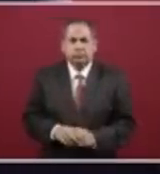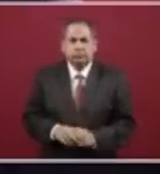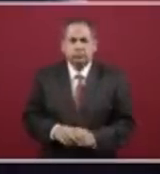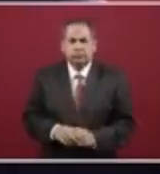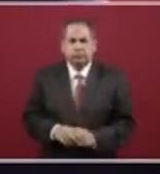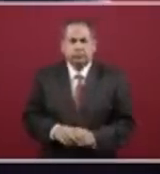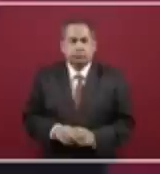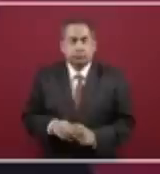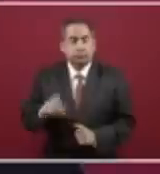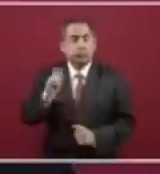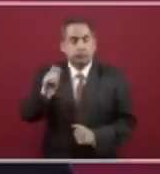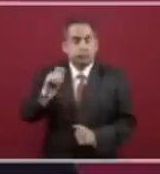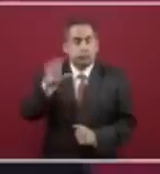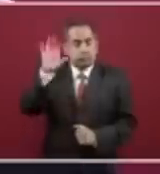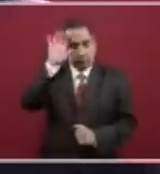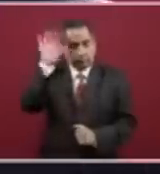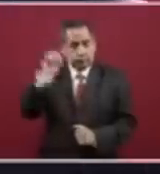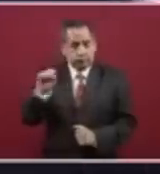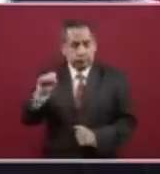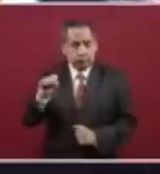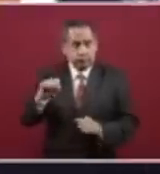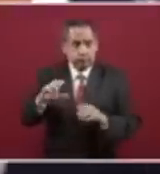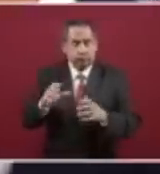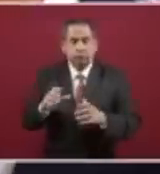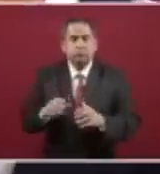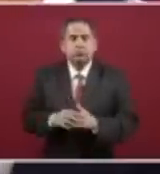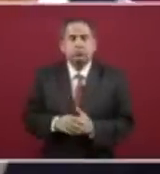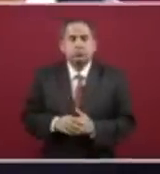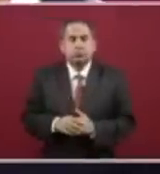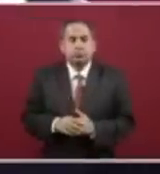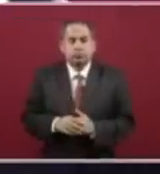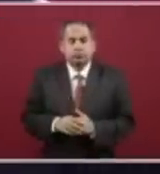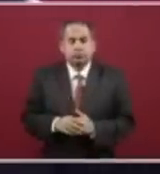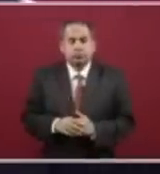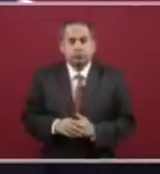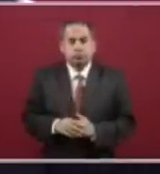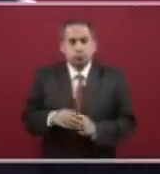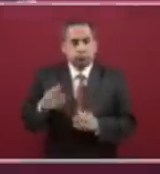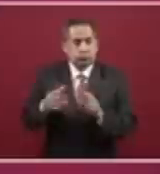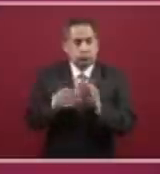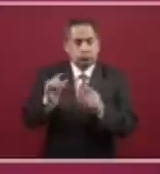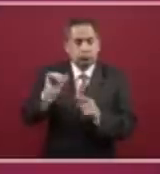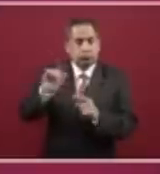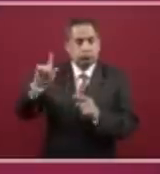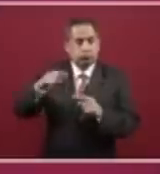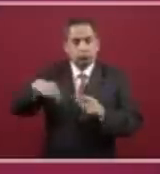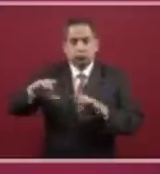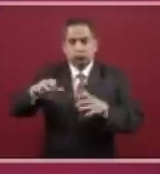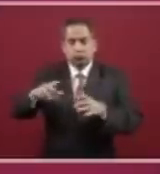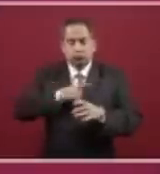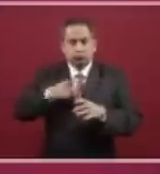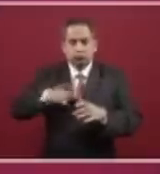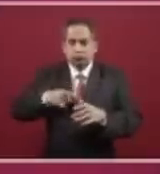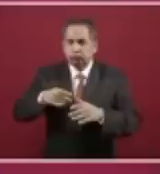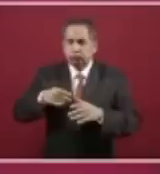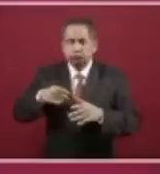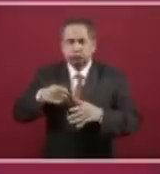jose maria morelos y pavón que el funcionario tenía que ser siervo